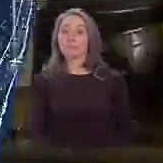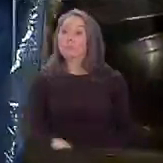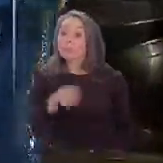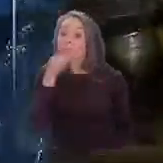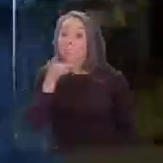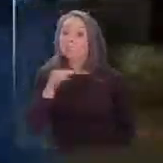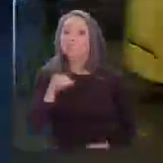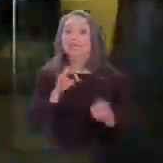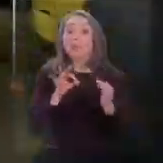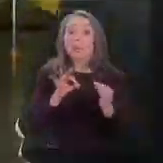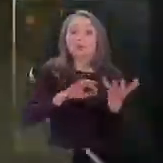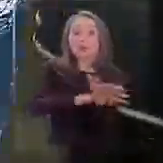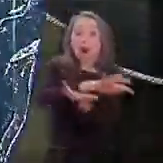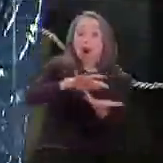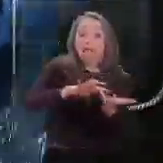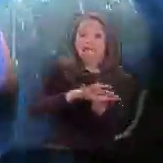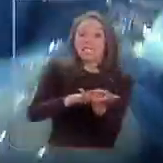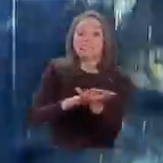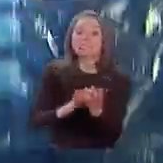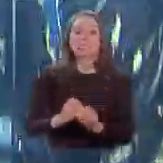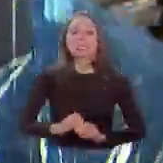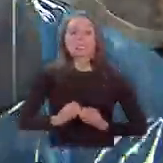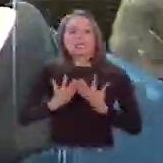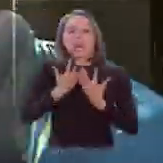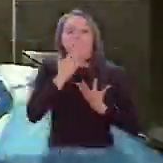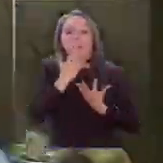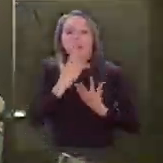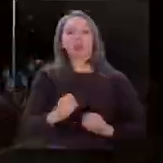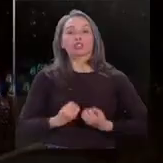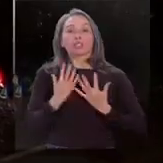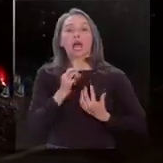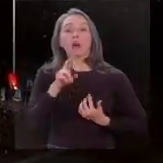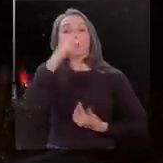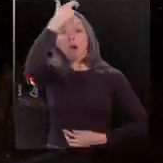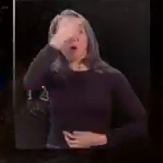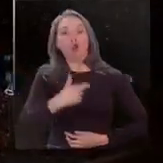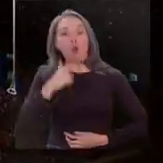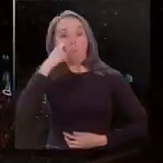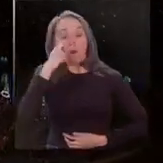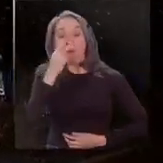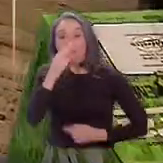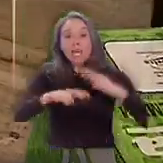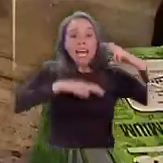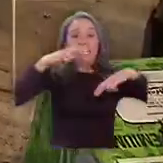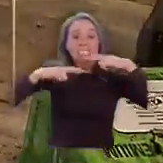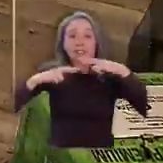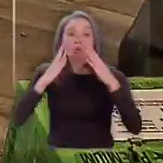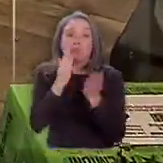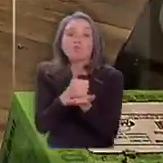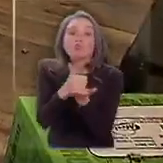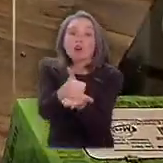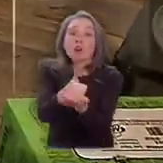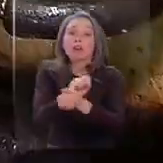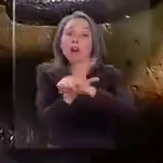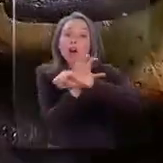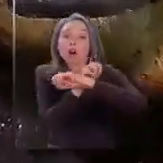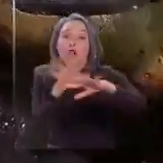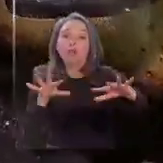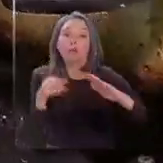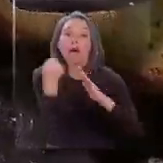Dicen que en tiempos de crisis aflora lo mejor y lo peor de los seres humanos. Esta es la cara solidaria de los restaurantes que en medio de la pandemia